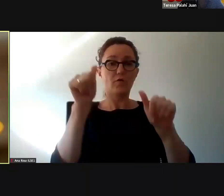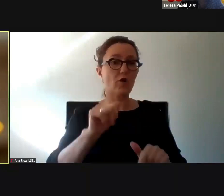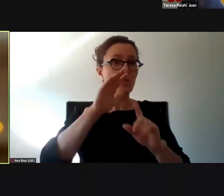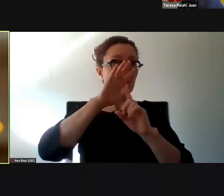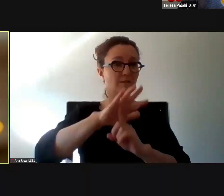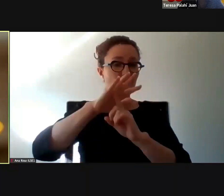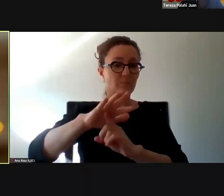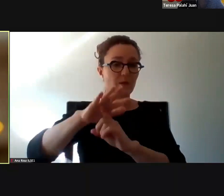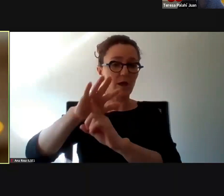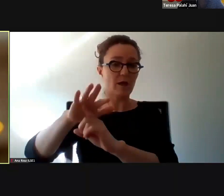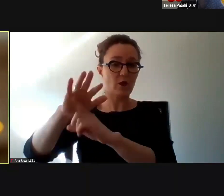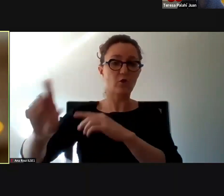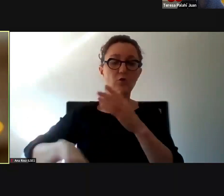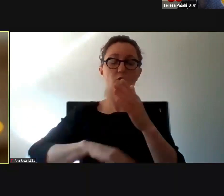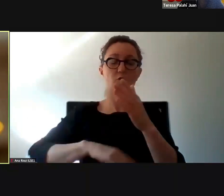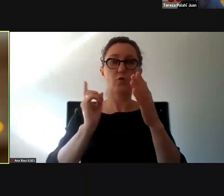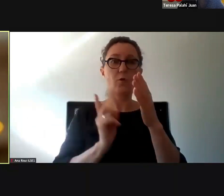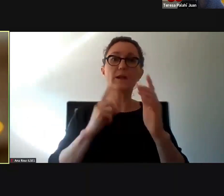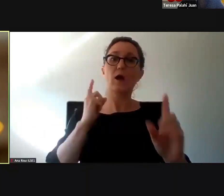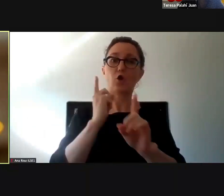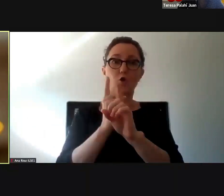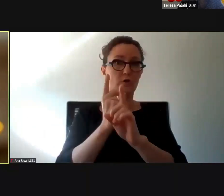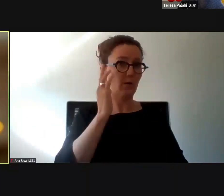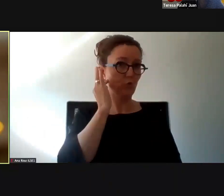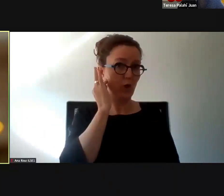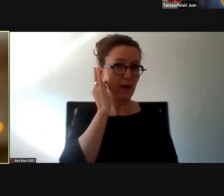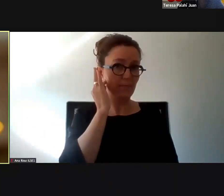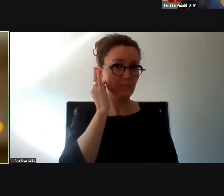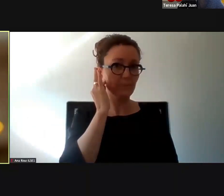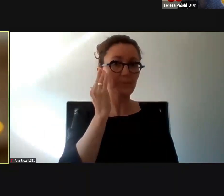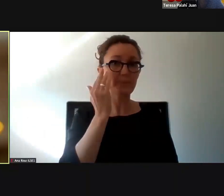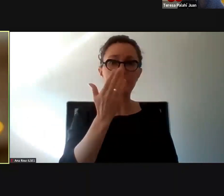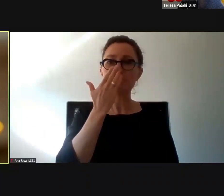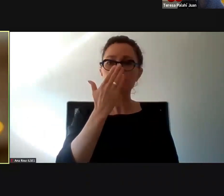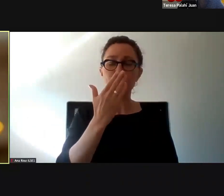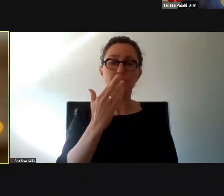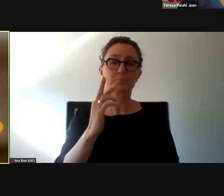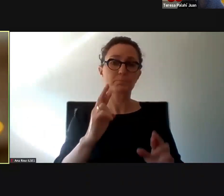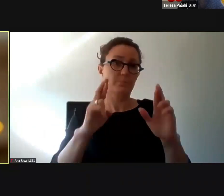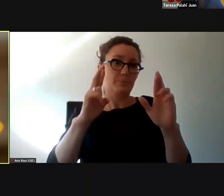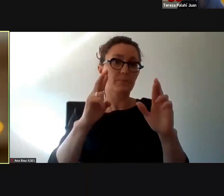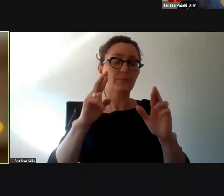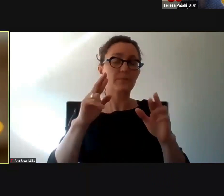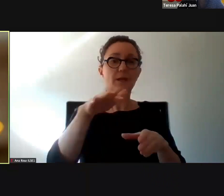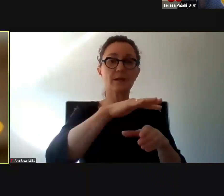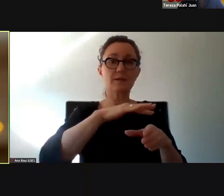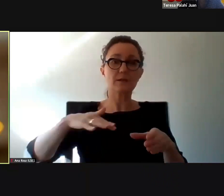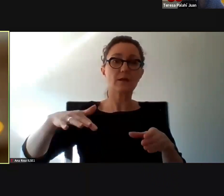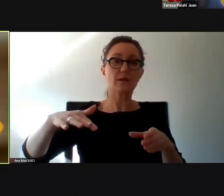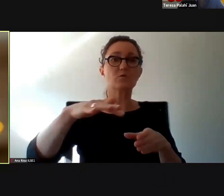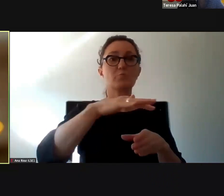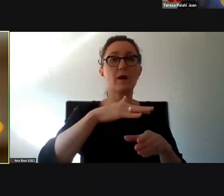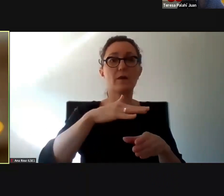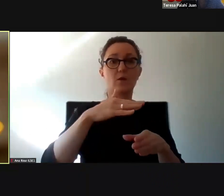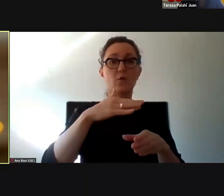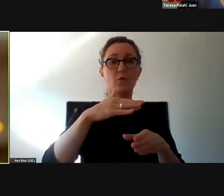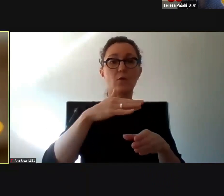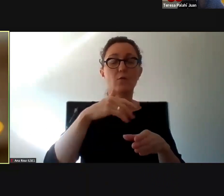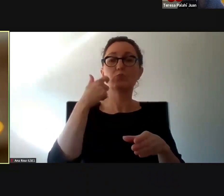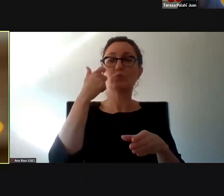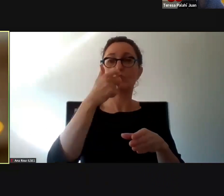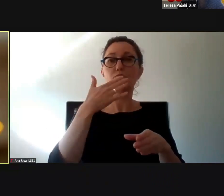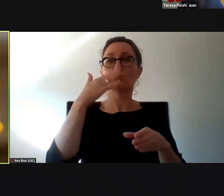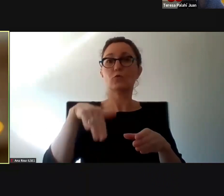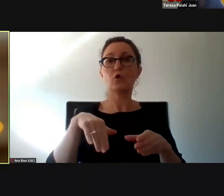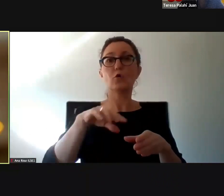discriminación de la mujer. Esperamos de corazón que este espacio, que durará aproximadamente hora,